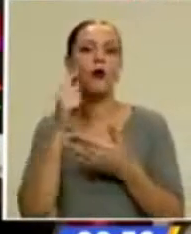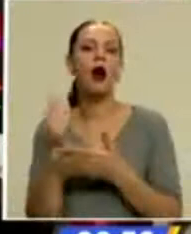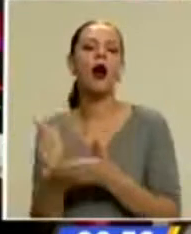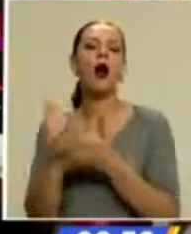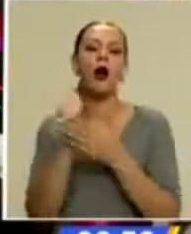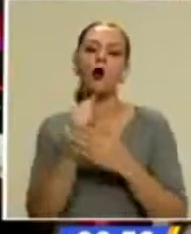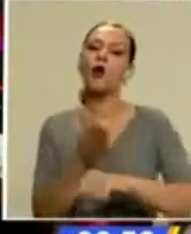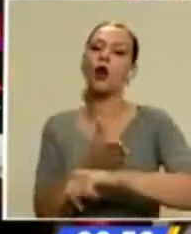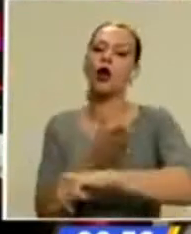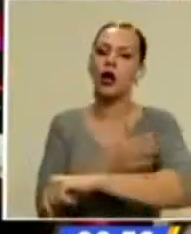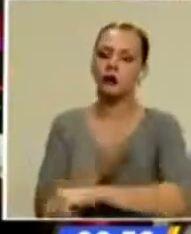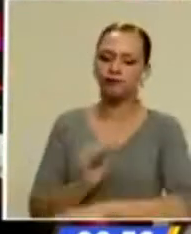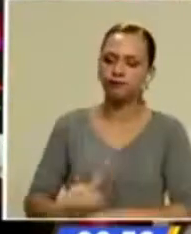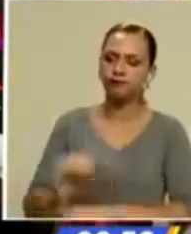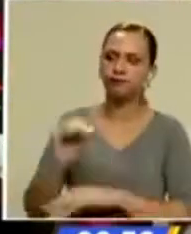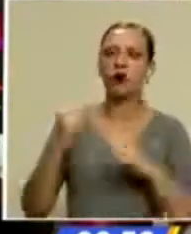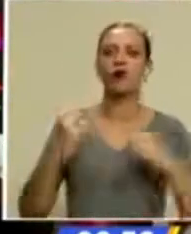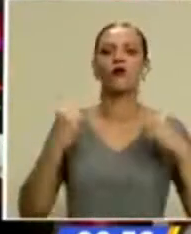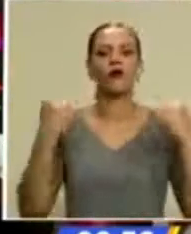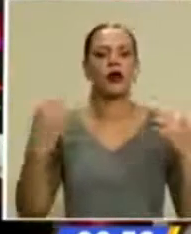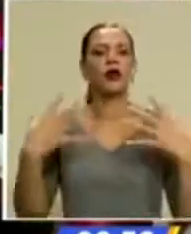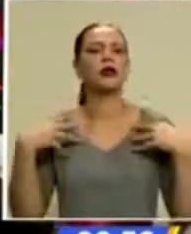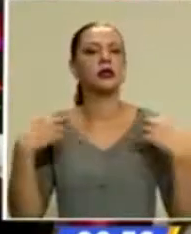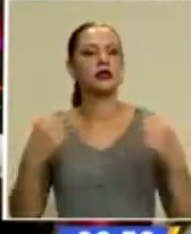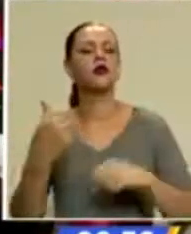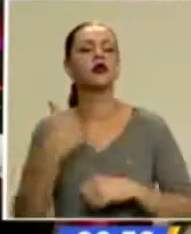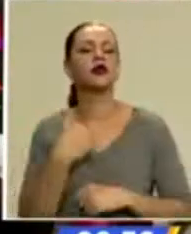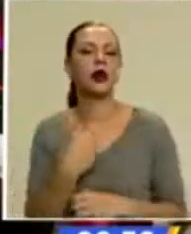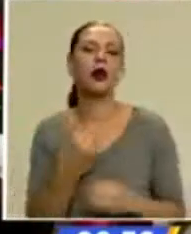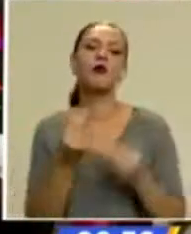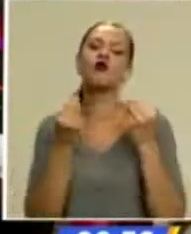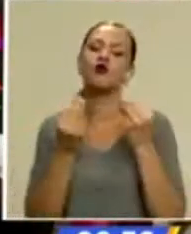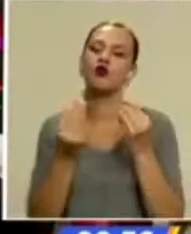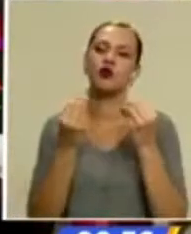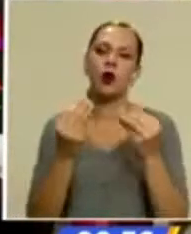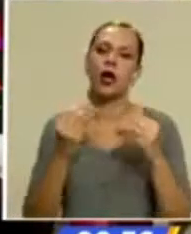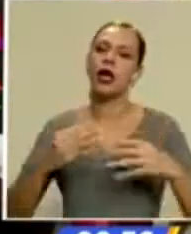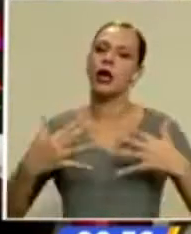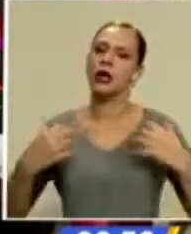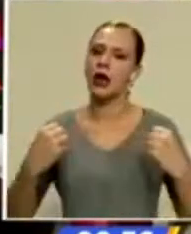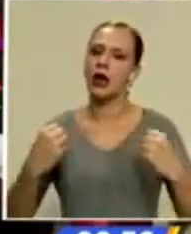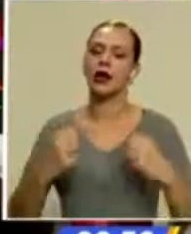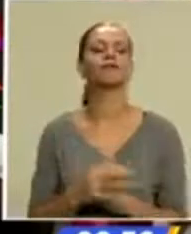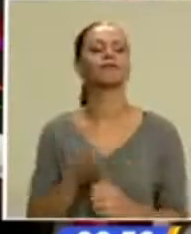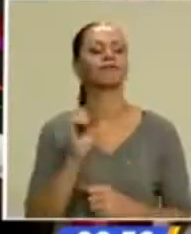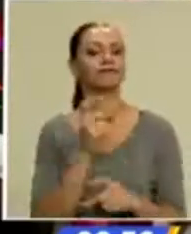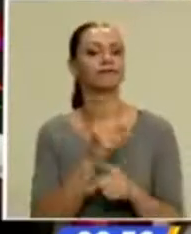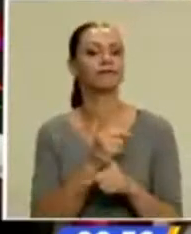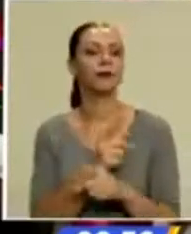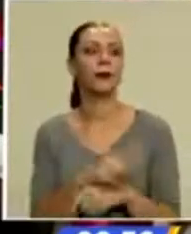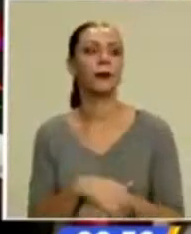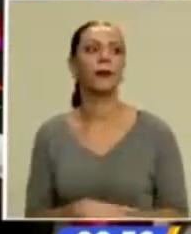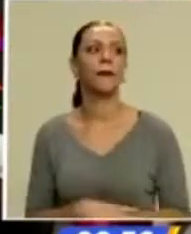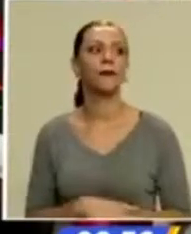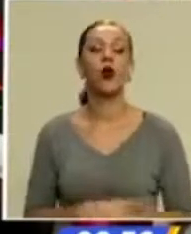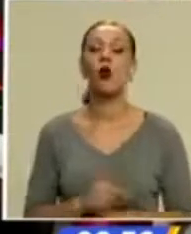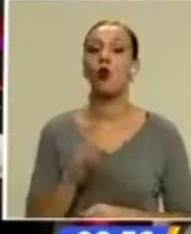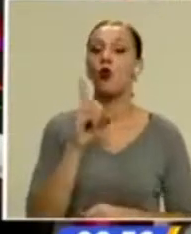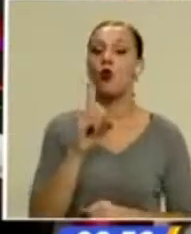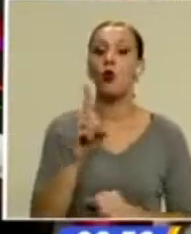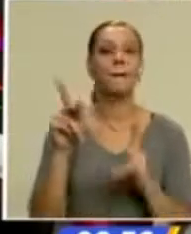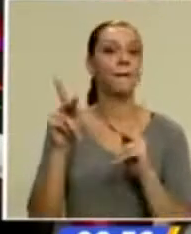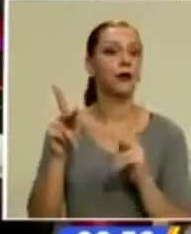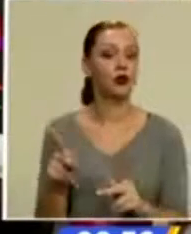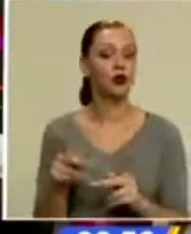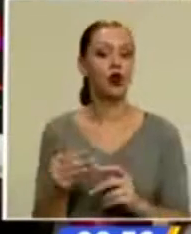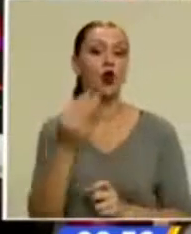ayudar a crecer fuertes y sanos y van a tener muchísima energía, ¿sí? Exactamente. Una de las